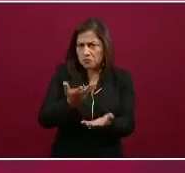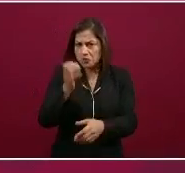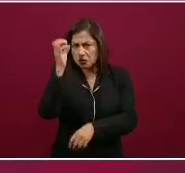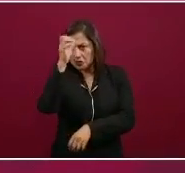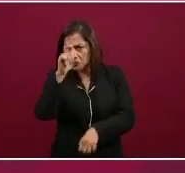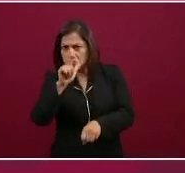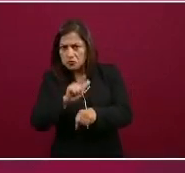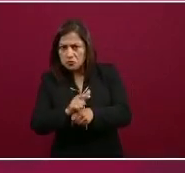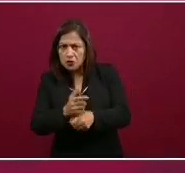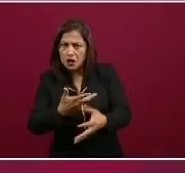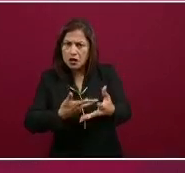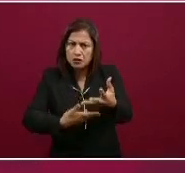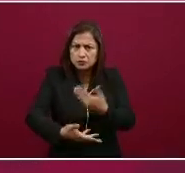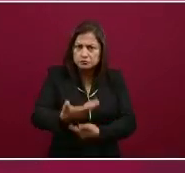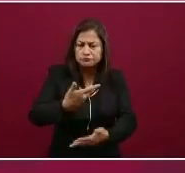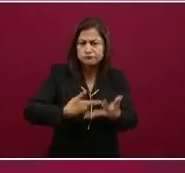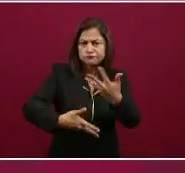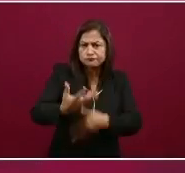culturales.